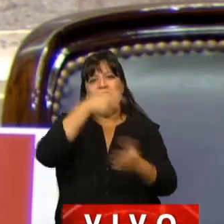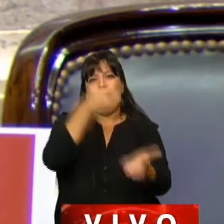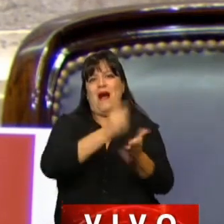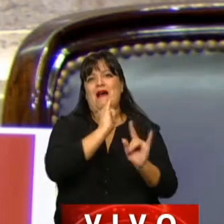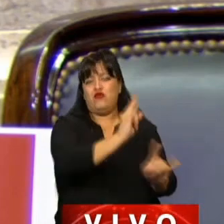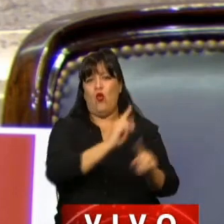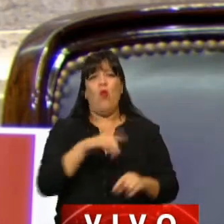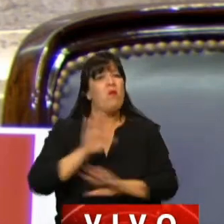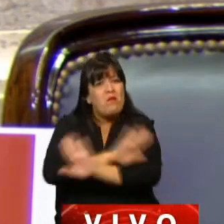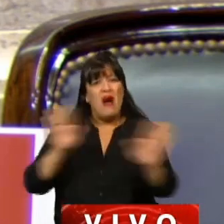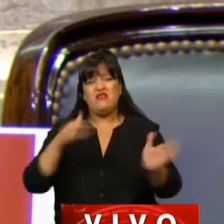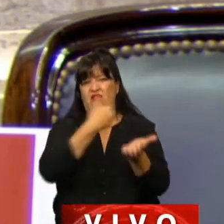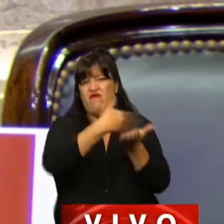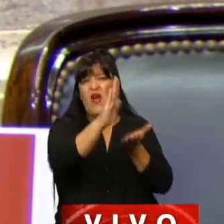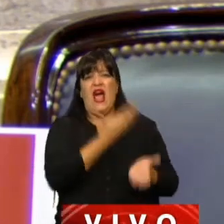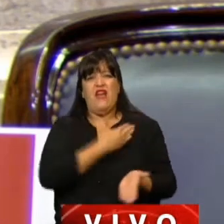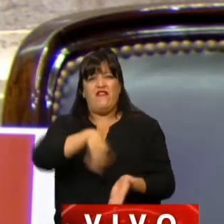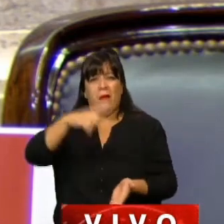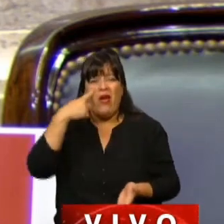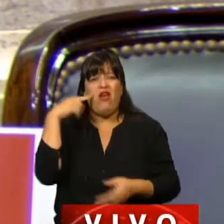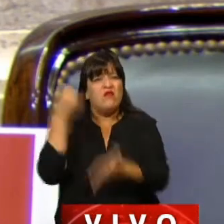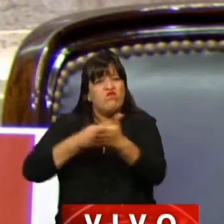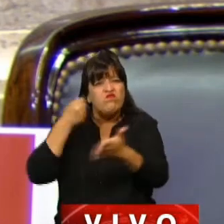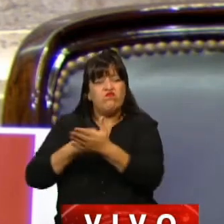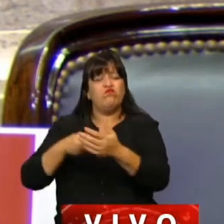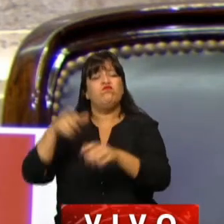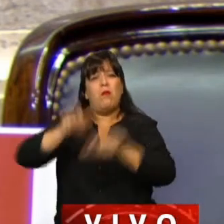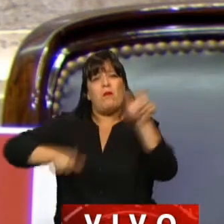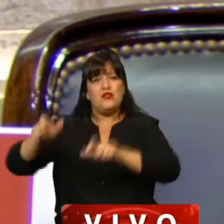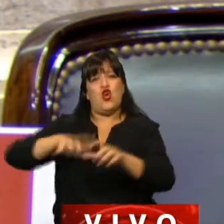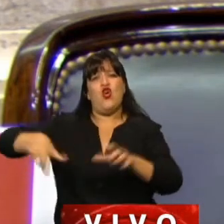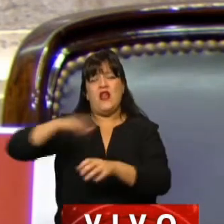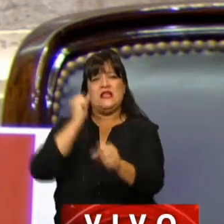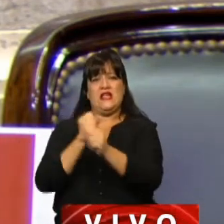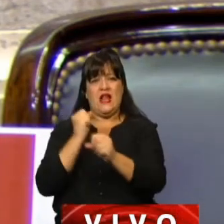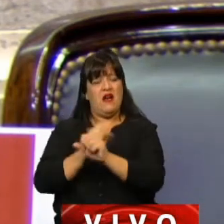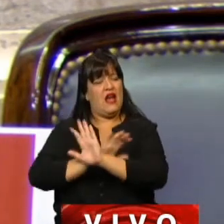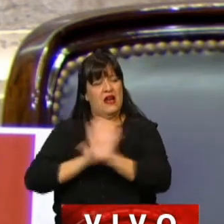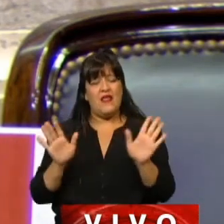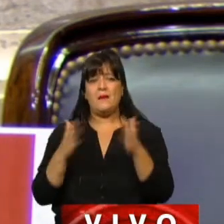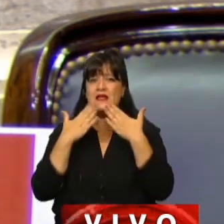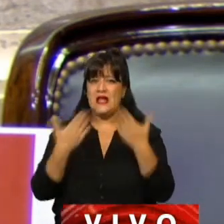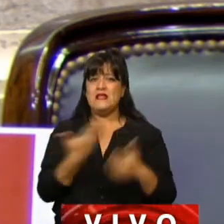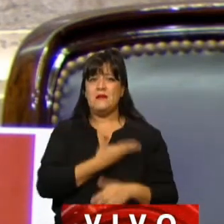fuera del FMI, viva la lucha de la clase trabajadora. Nada más, señor presidente.